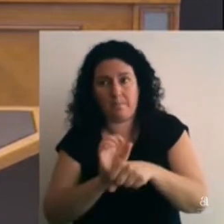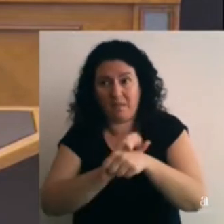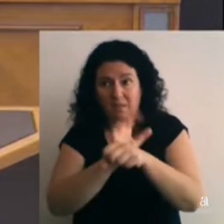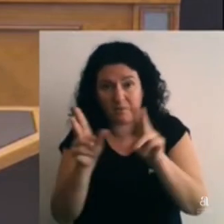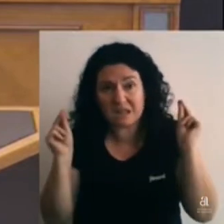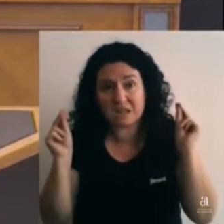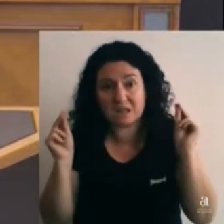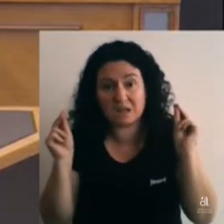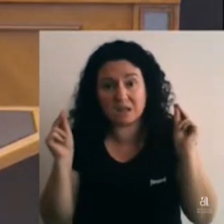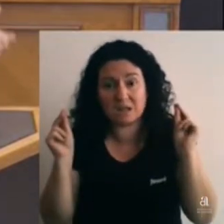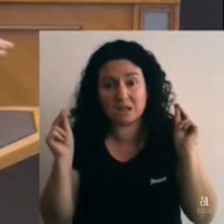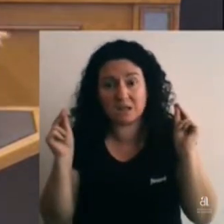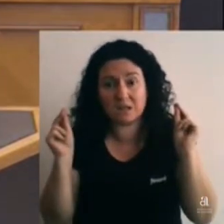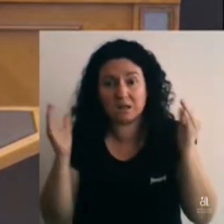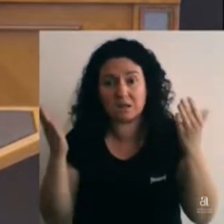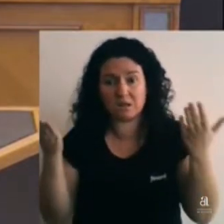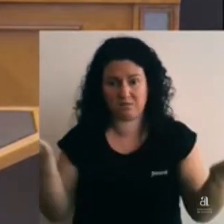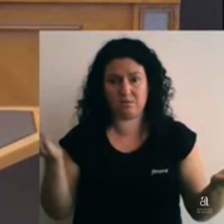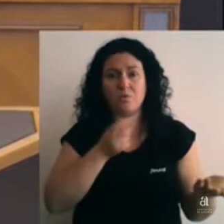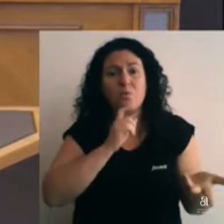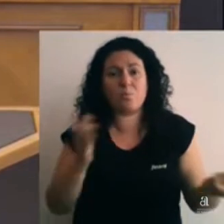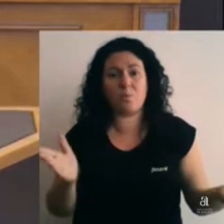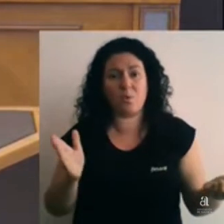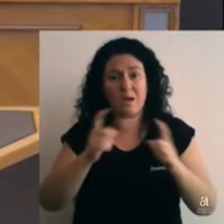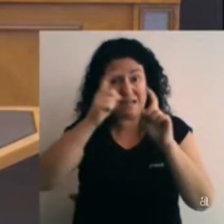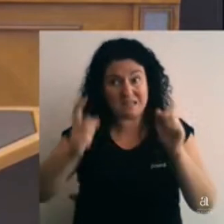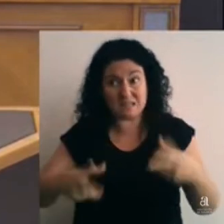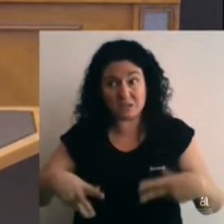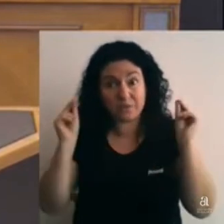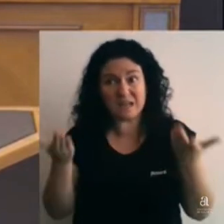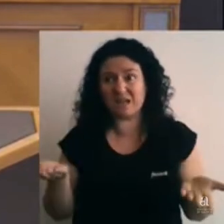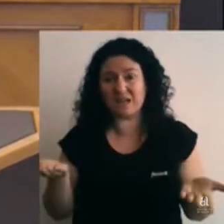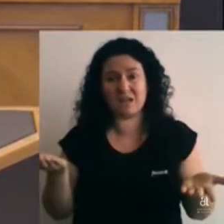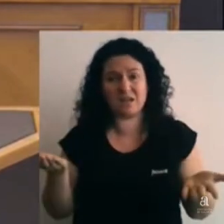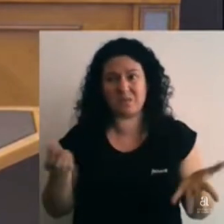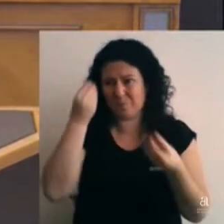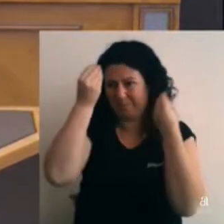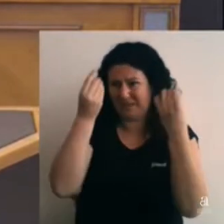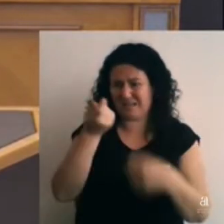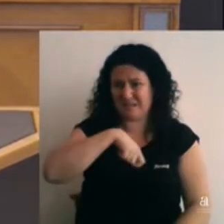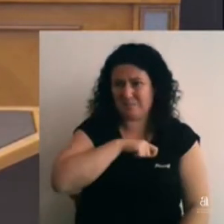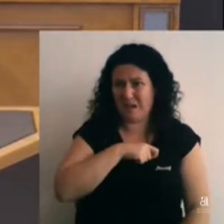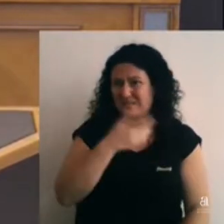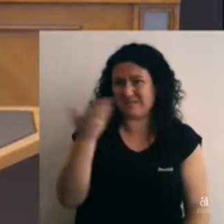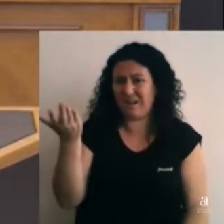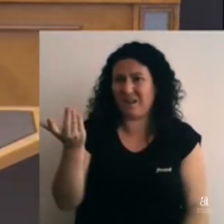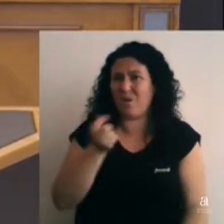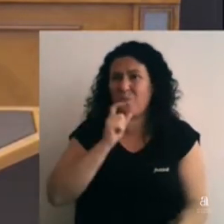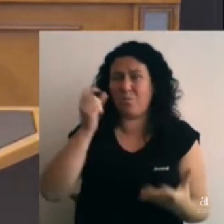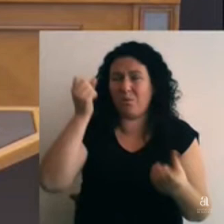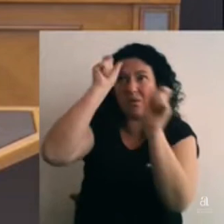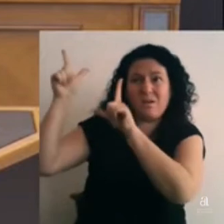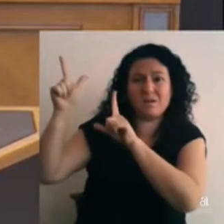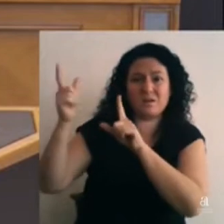hemos salido de la crisis. Pero ¿qué España ha venido usted a reflejar en ese comentario? Si estamos igual o peor.